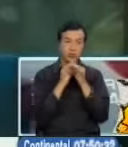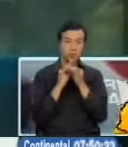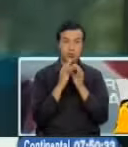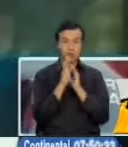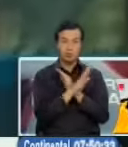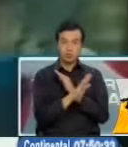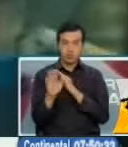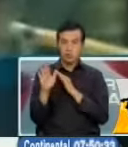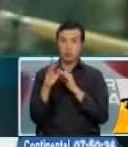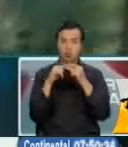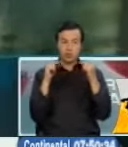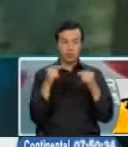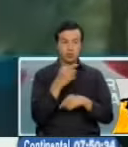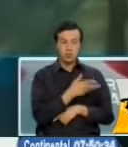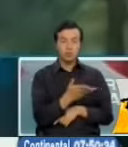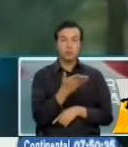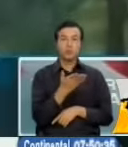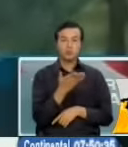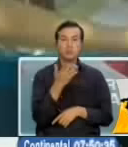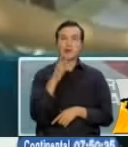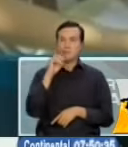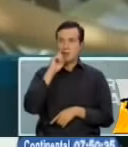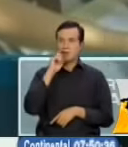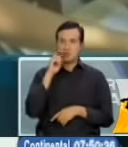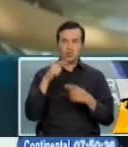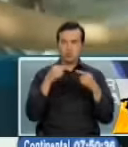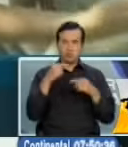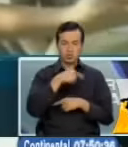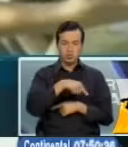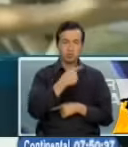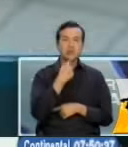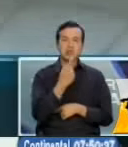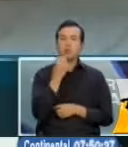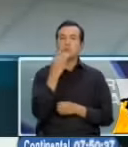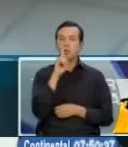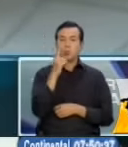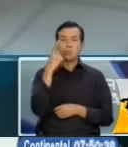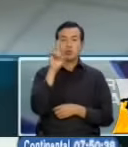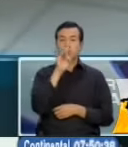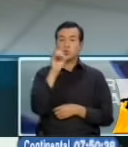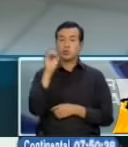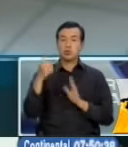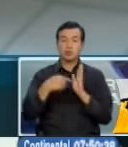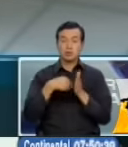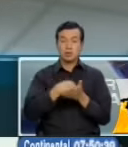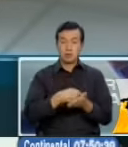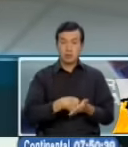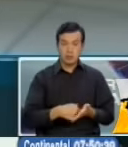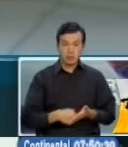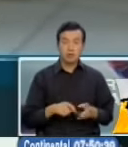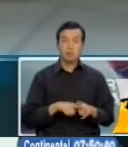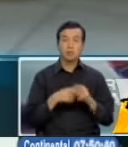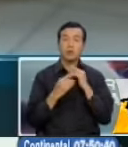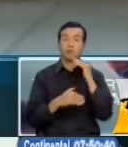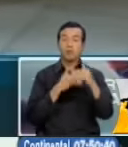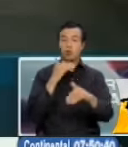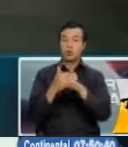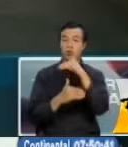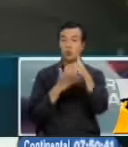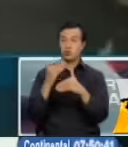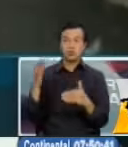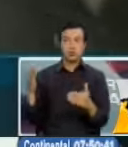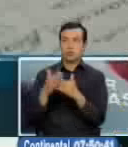formada por los partidos opositores al gobierno de Nicolás Maduro, entregara más de 1.800.000 firmas para activar un proceso revocatorio